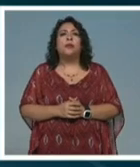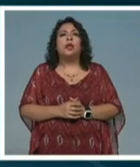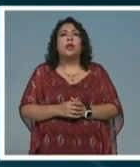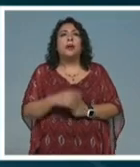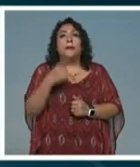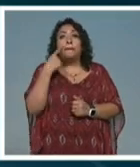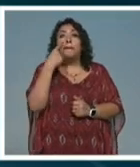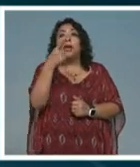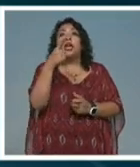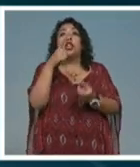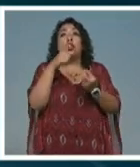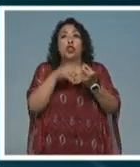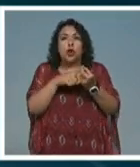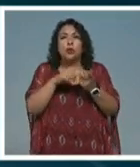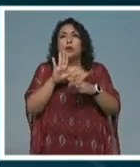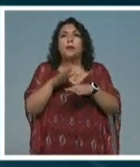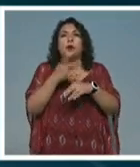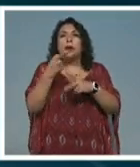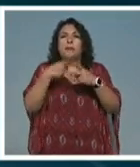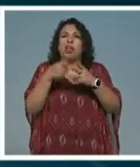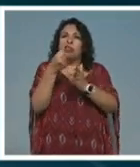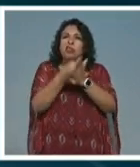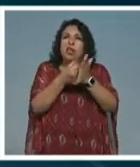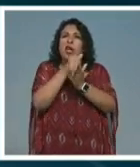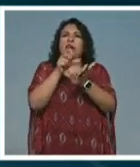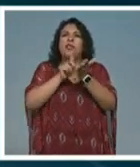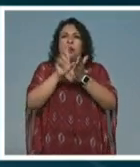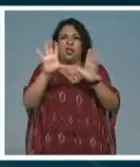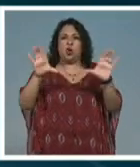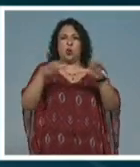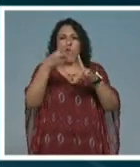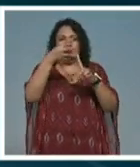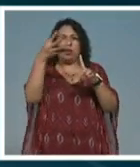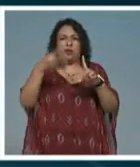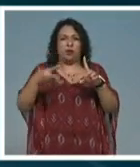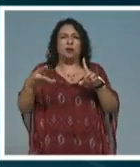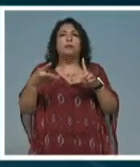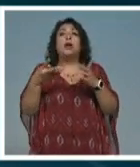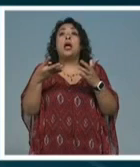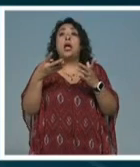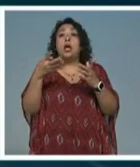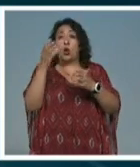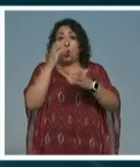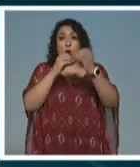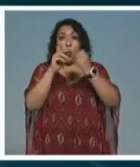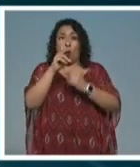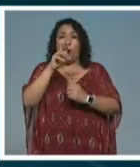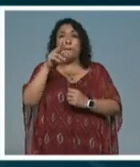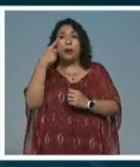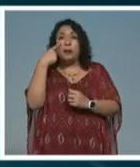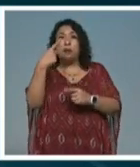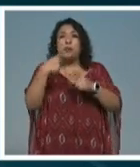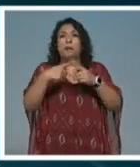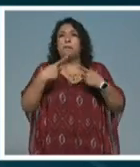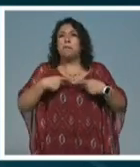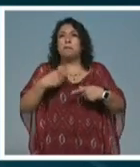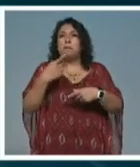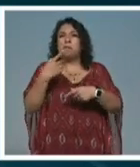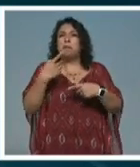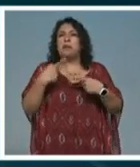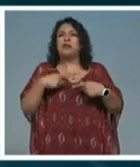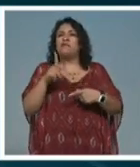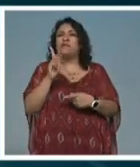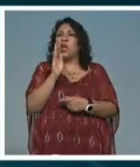Además de ver dónde y por qué inició la lucha por los derechos de la comunidad LGBT, la pieza nos habla de personas que no son